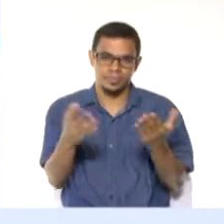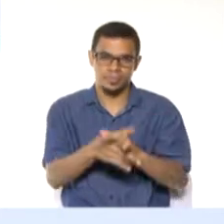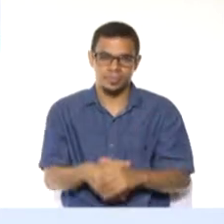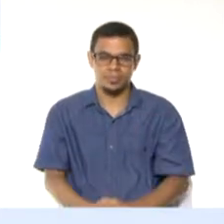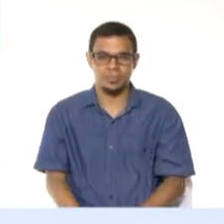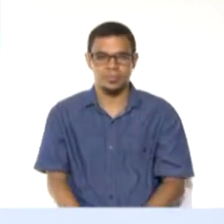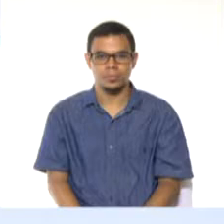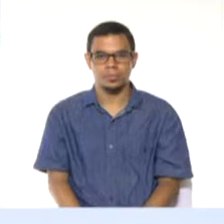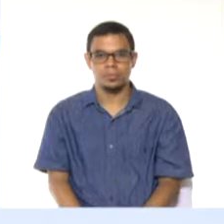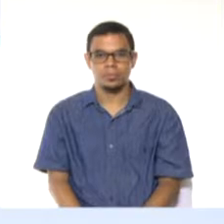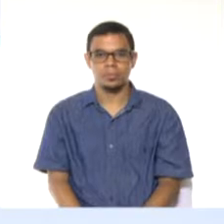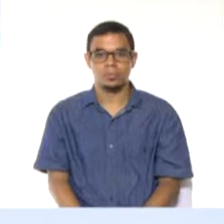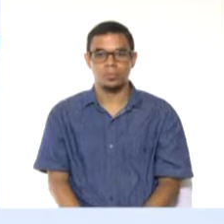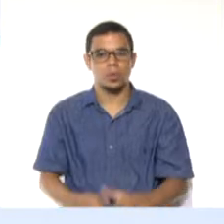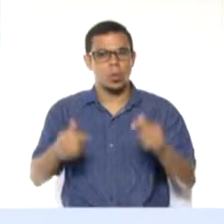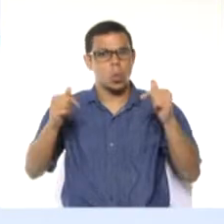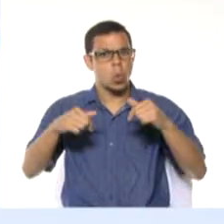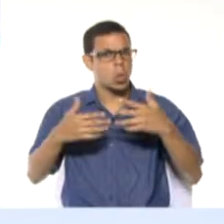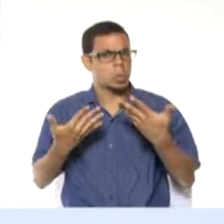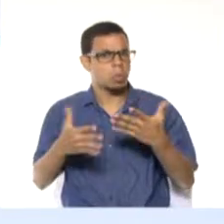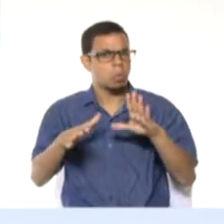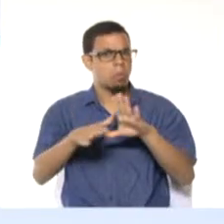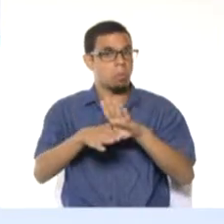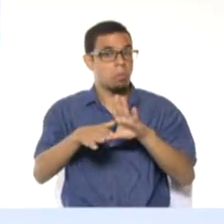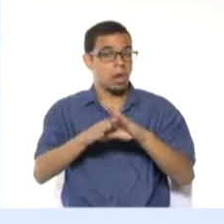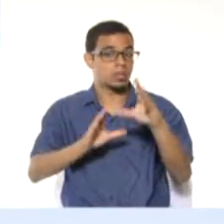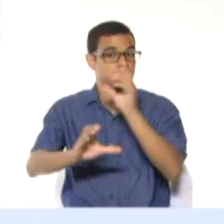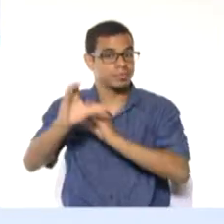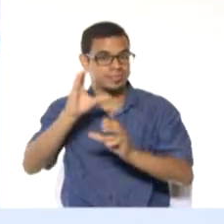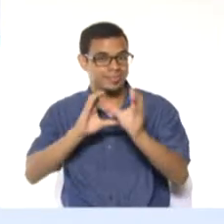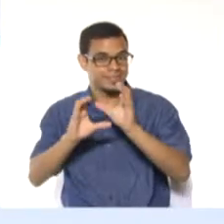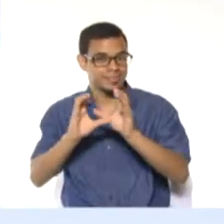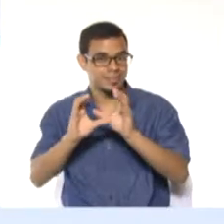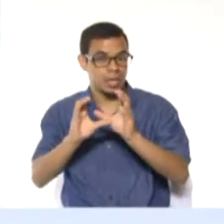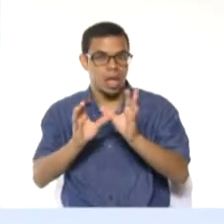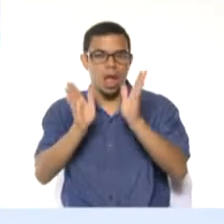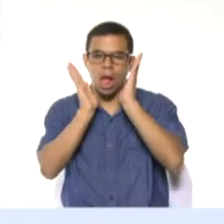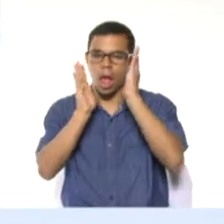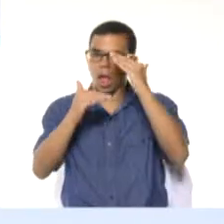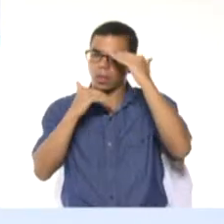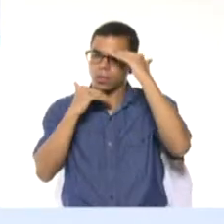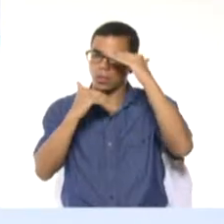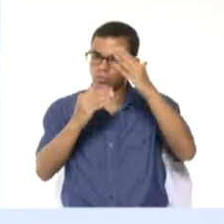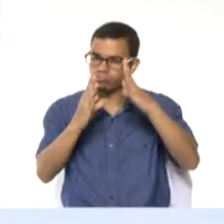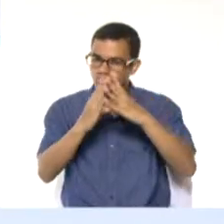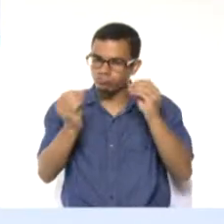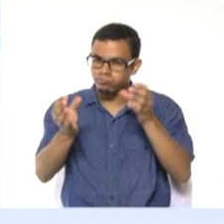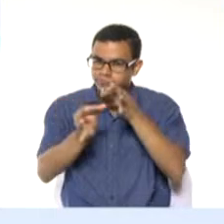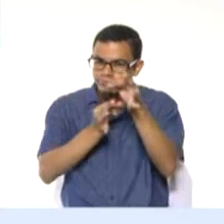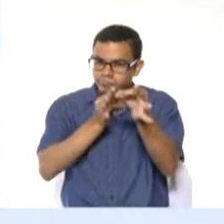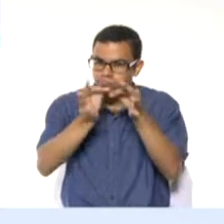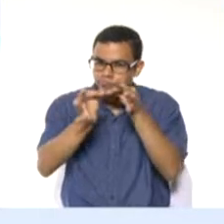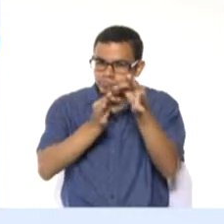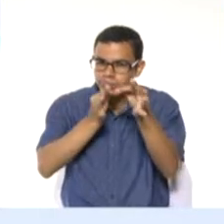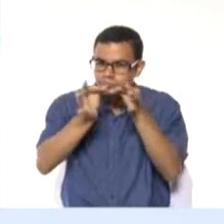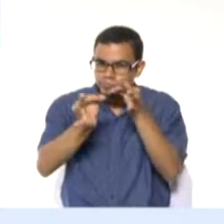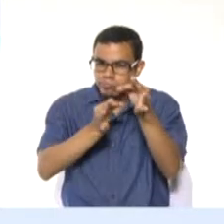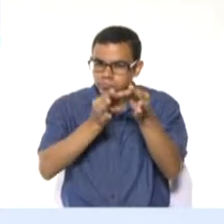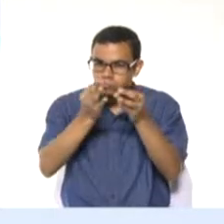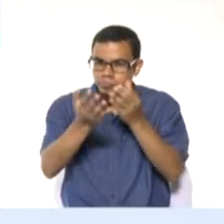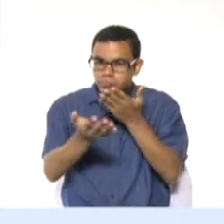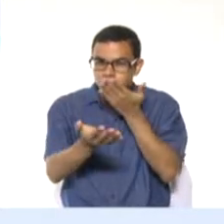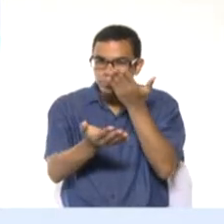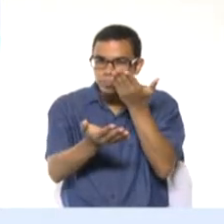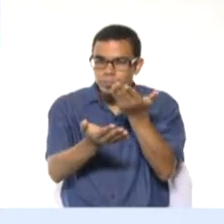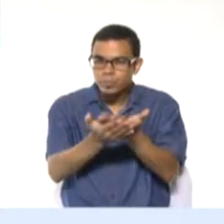Cada Familia, una Escuela. Hoy, martes de ciencia, los invito a que estén atentos a todas y cada una de las